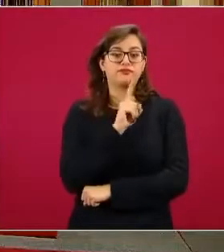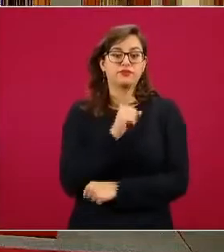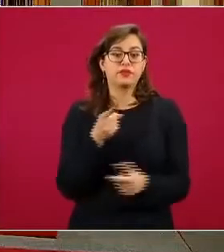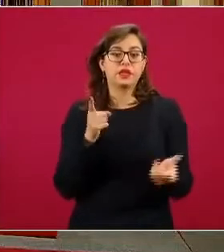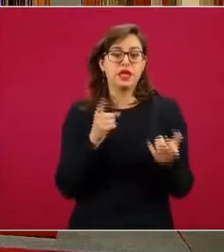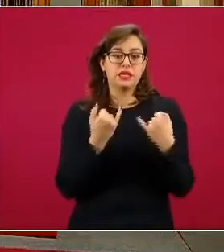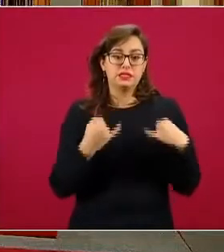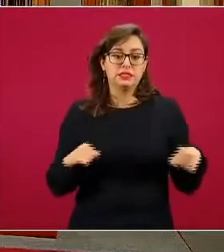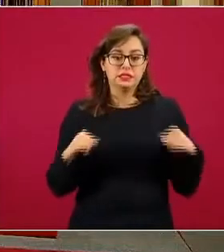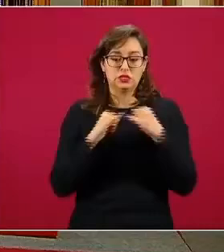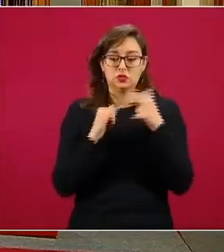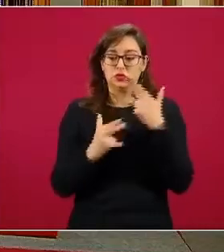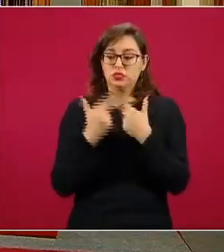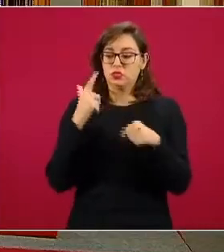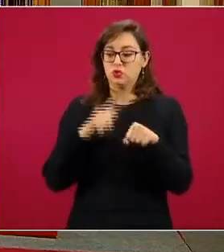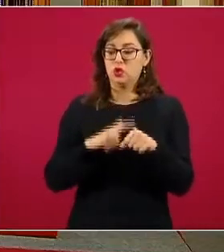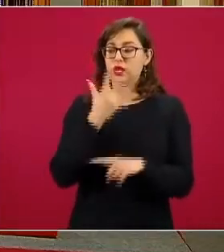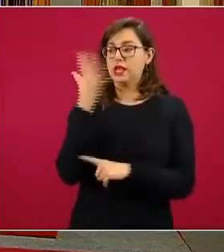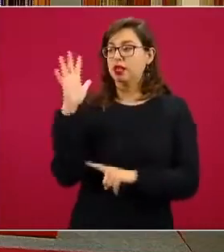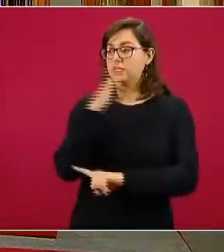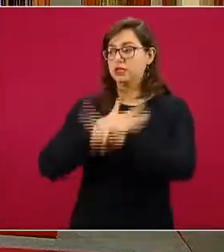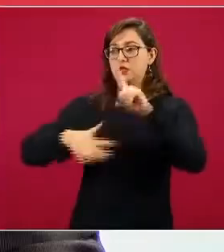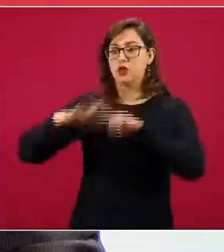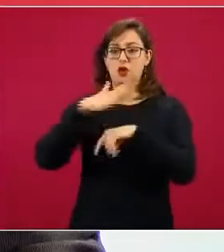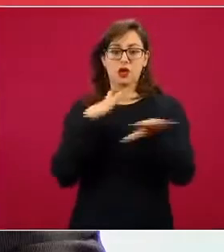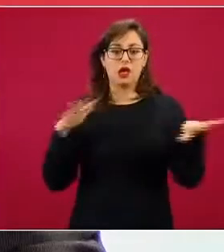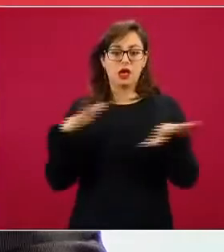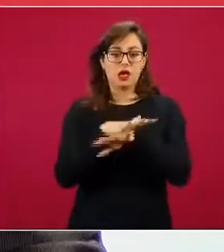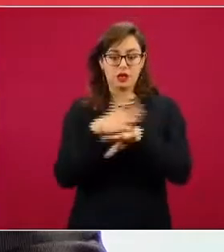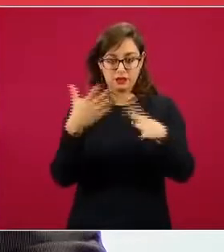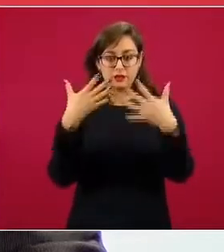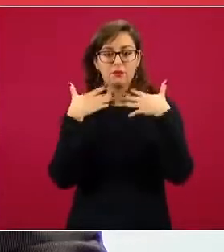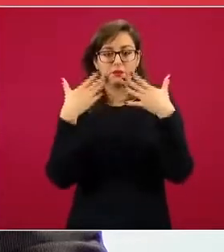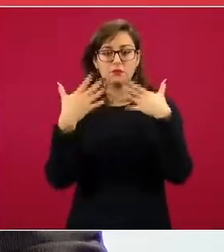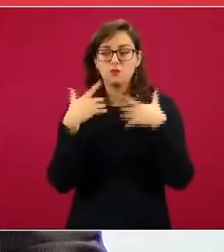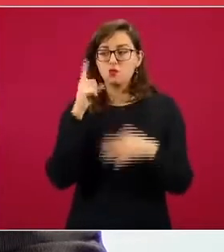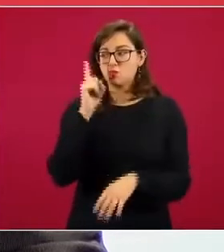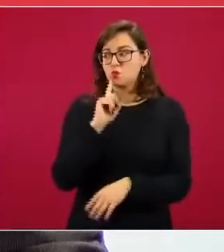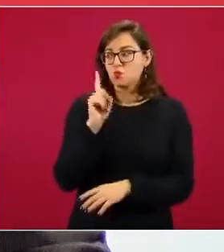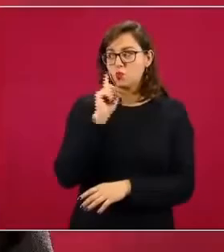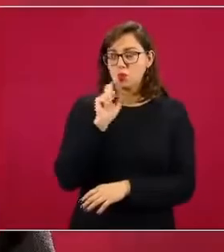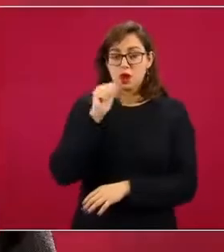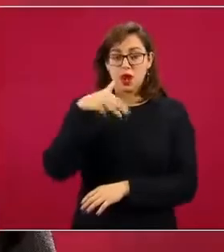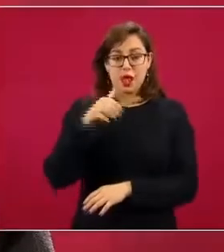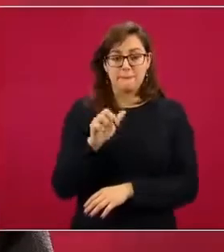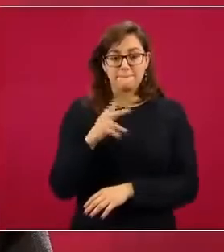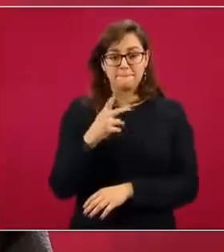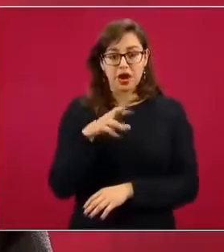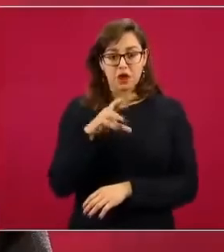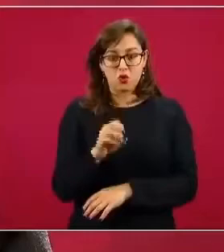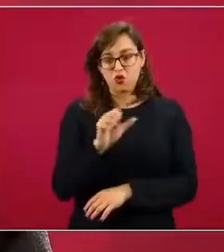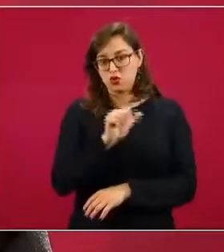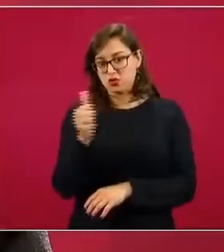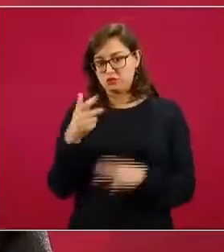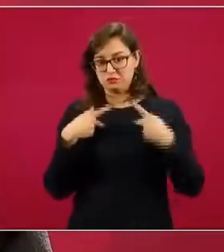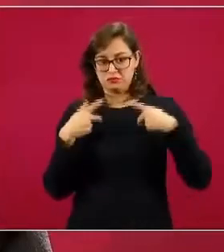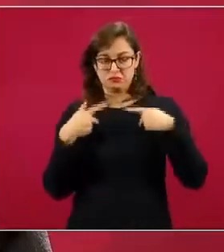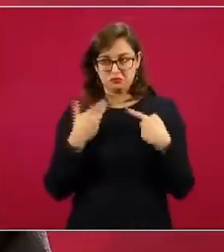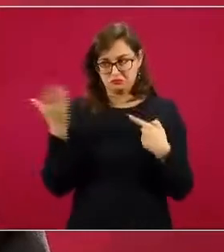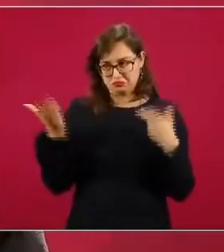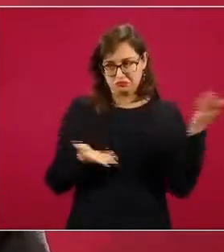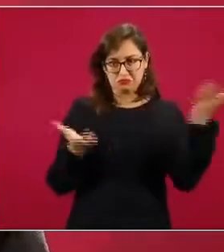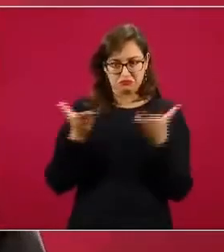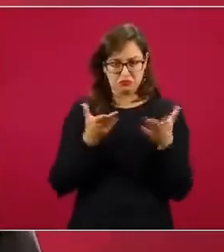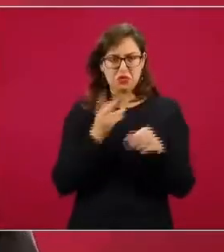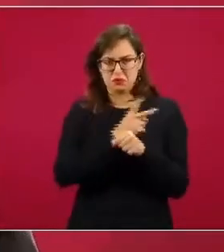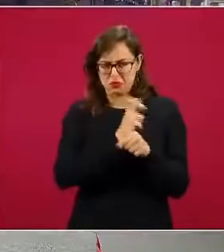de Ecología y Cambio Climático, Amparo Casar y otros compañeros, a que nos comenten sobre el tema. Creo que es un tema de interés.